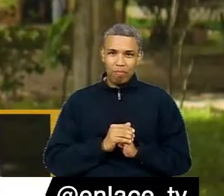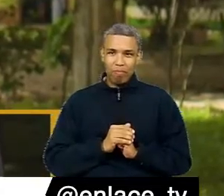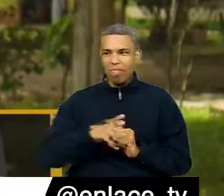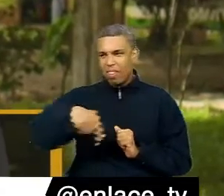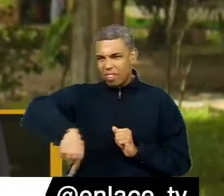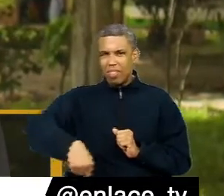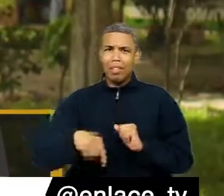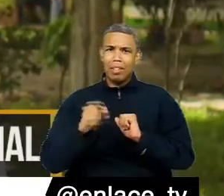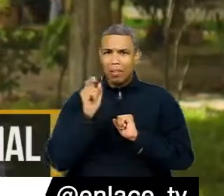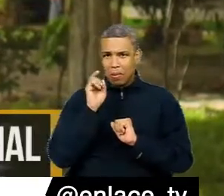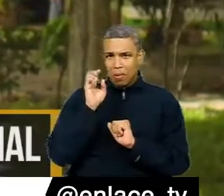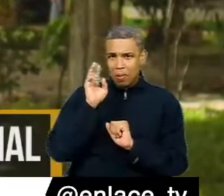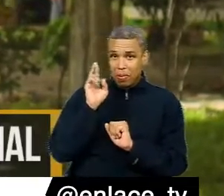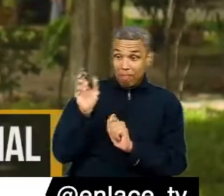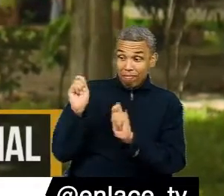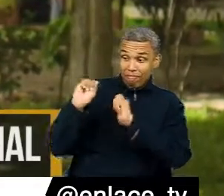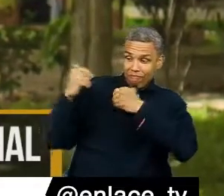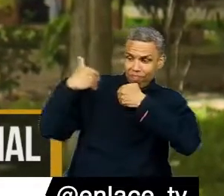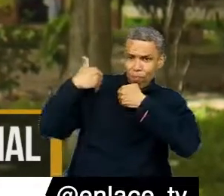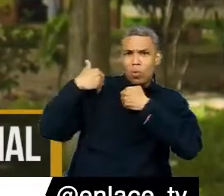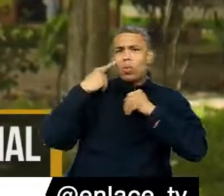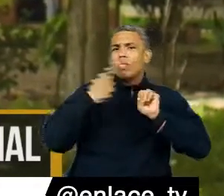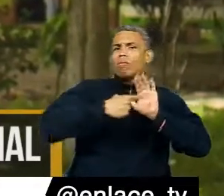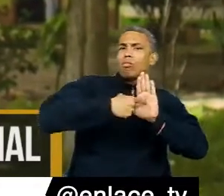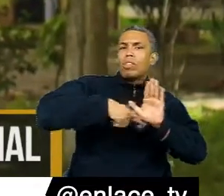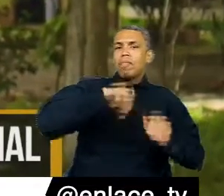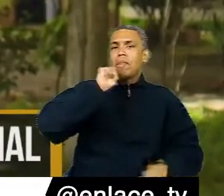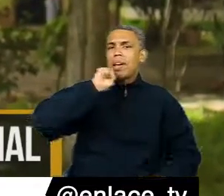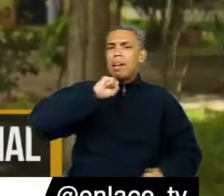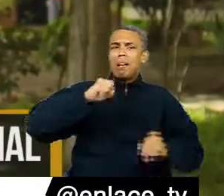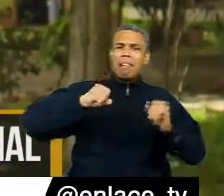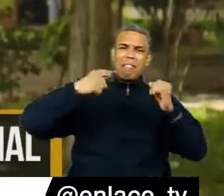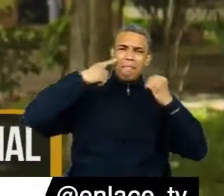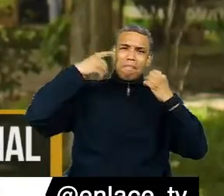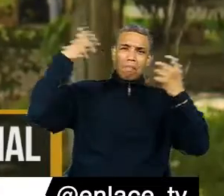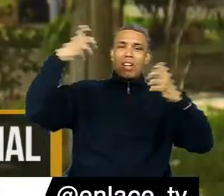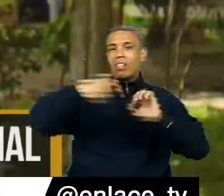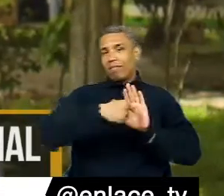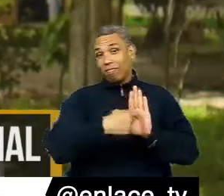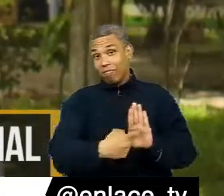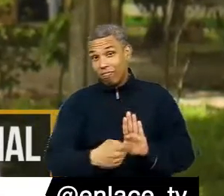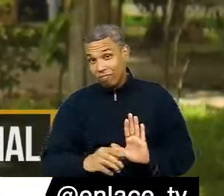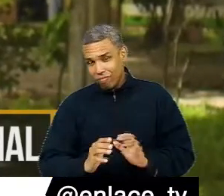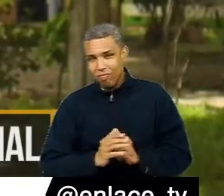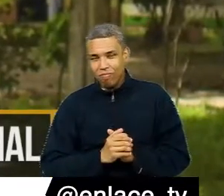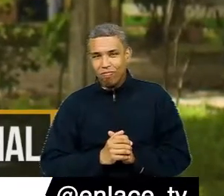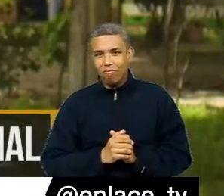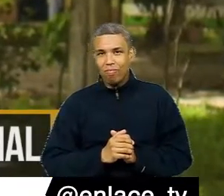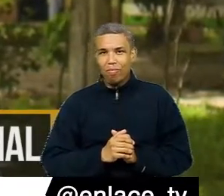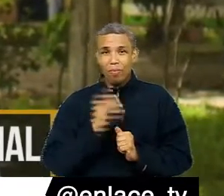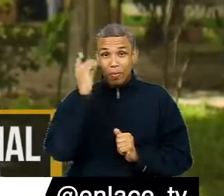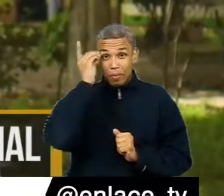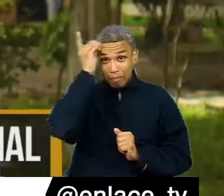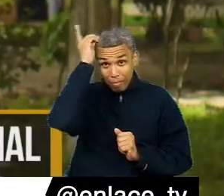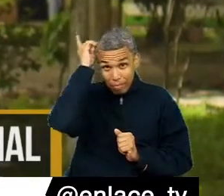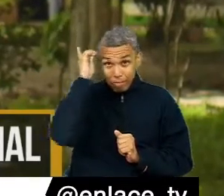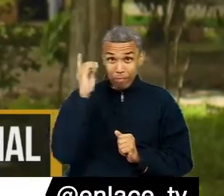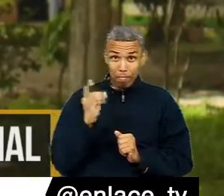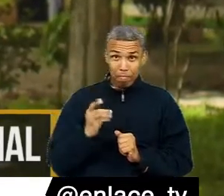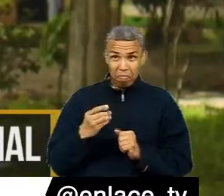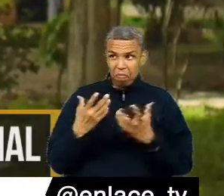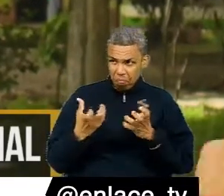a Barranca Bermeja, sino al colegio del Castillo, y Queremos que el alcalde vea nuestro